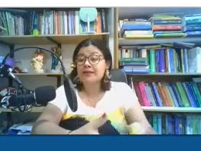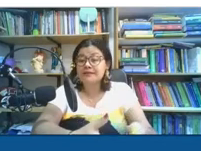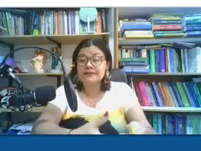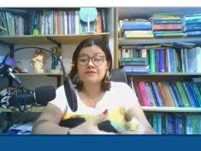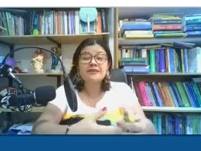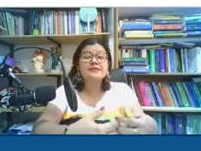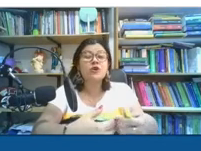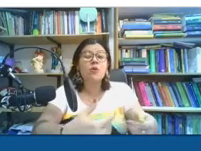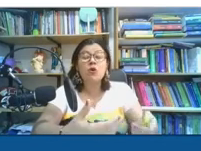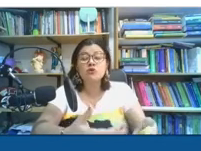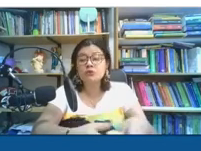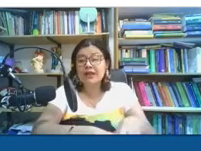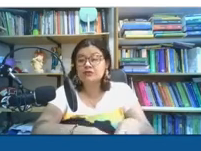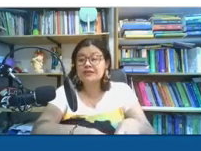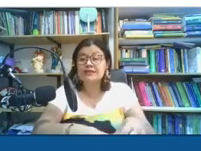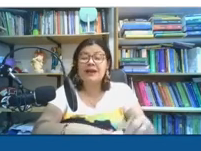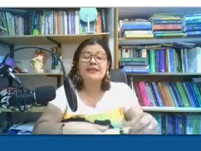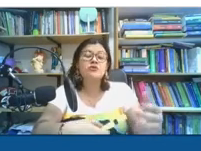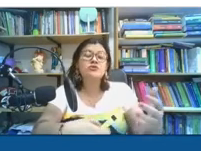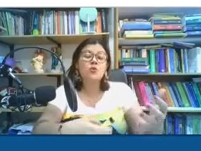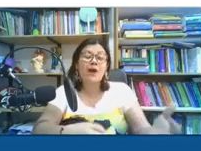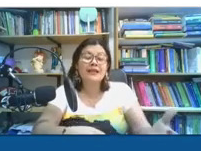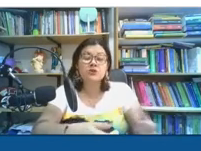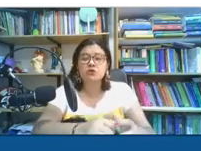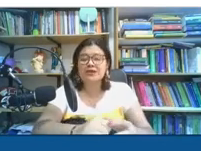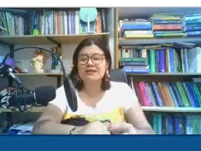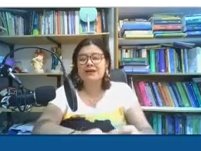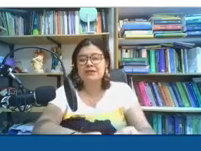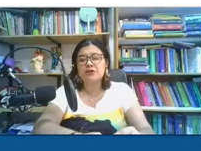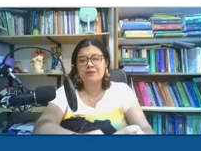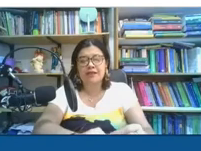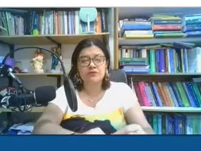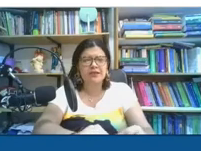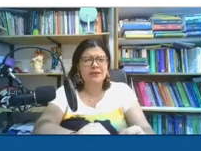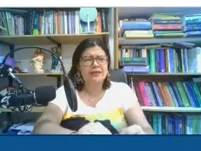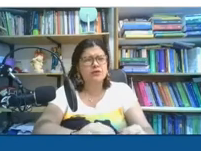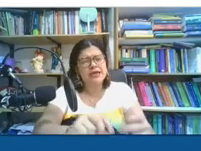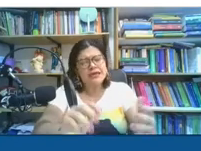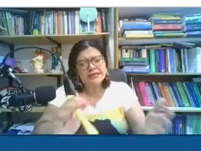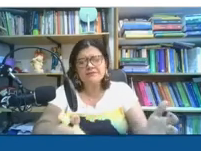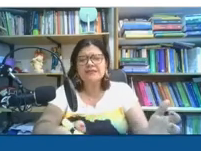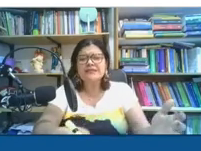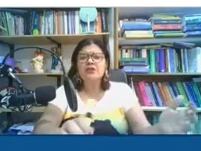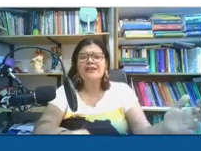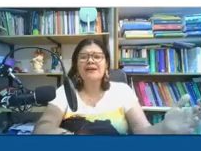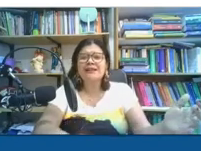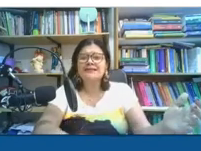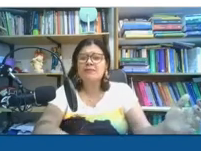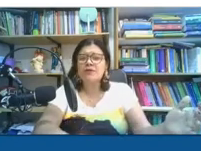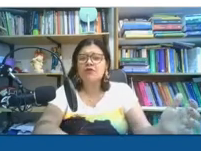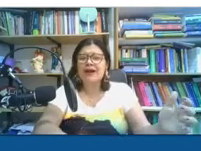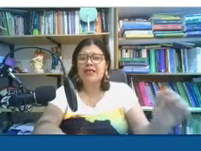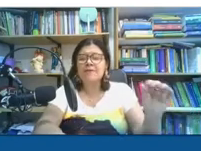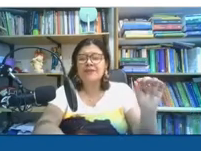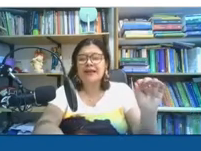manera pueden inscribirse como consultar los ejes temáticos cuáles son los ejes básicos para los son temáticos y si bien es cierto la temática